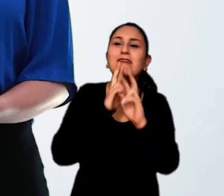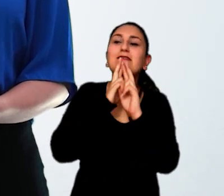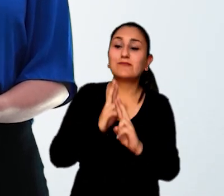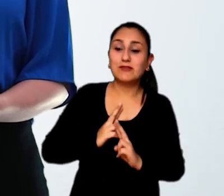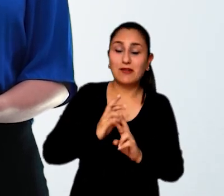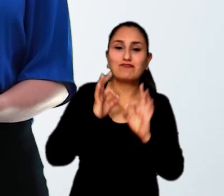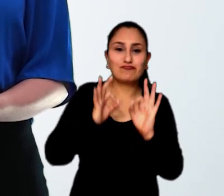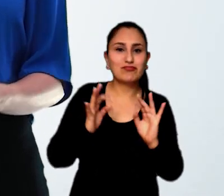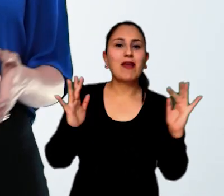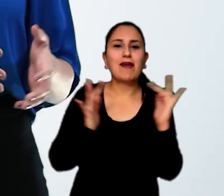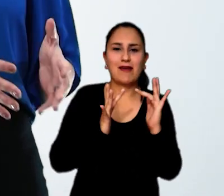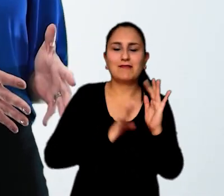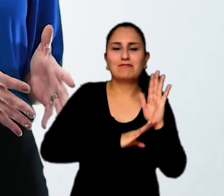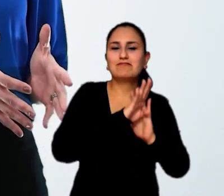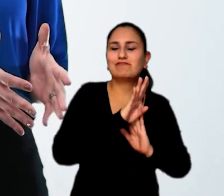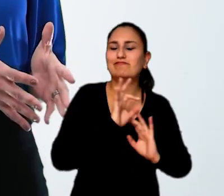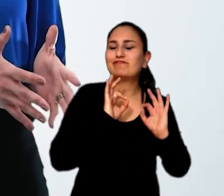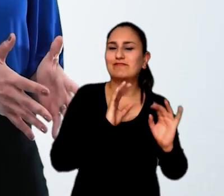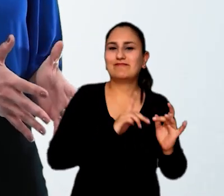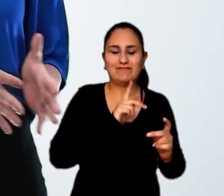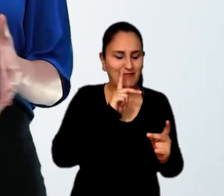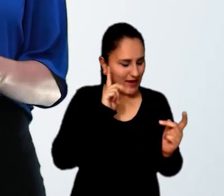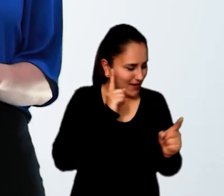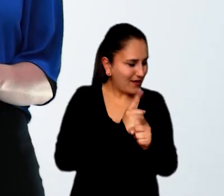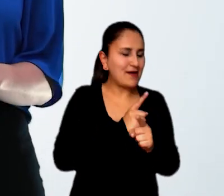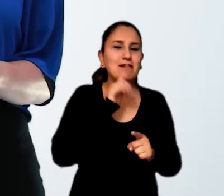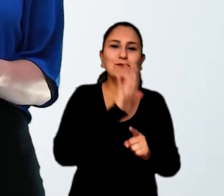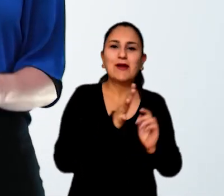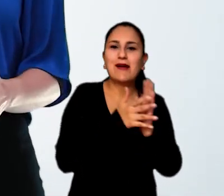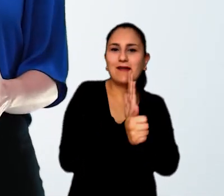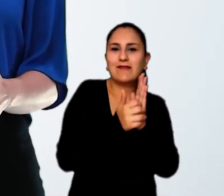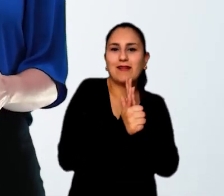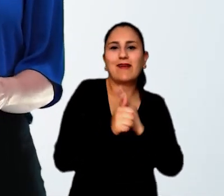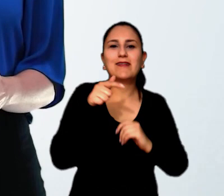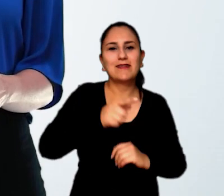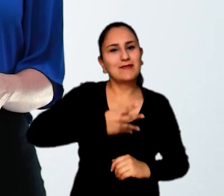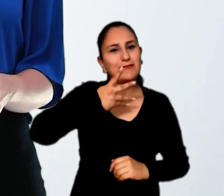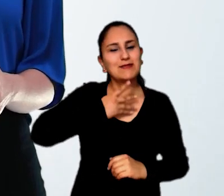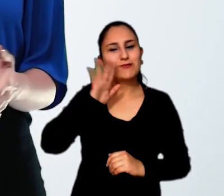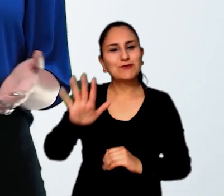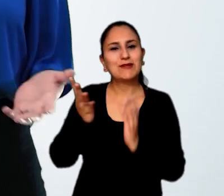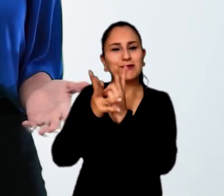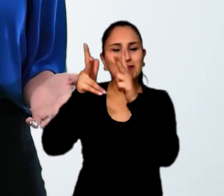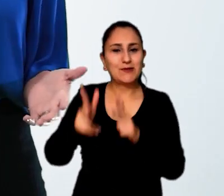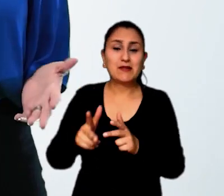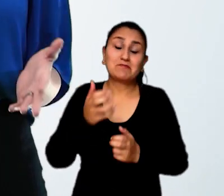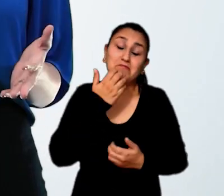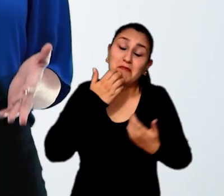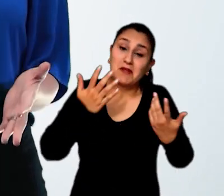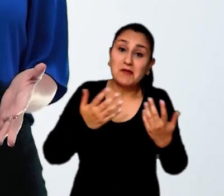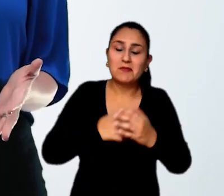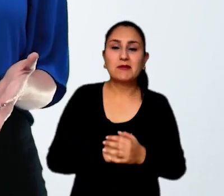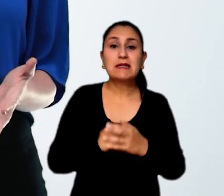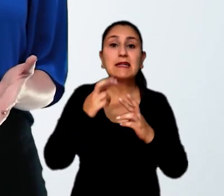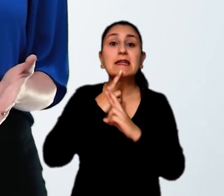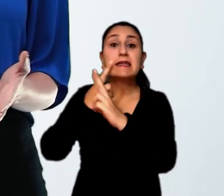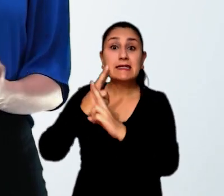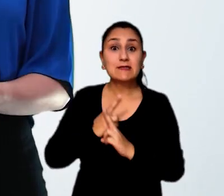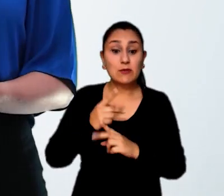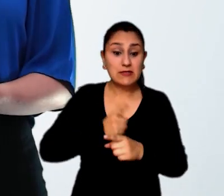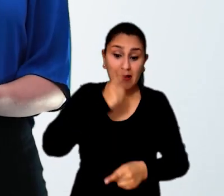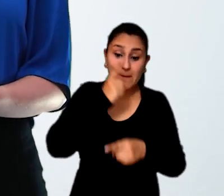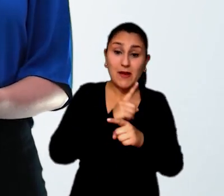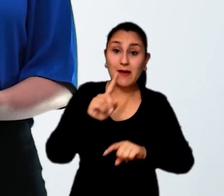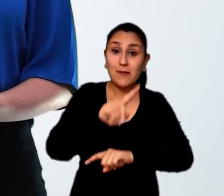responde a un desarrollo óptimo de la habilidad competencia por parte del estudiante por ejemplo la respuesta esperada